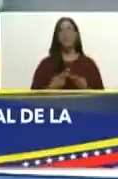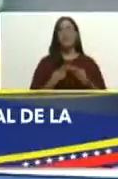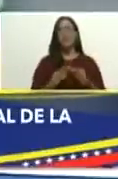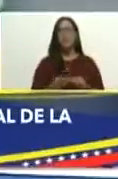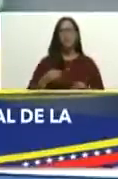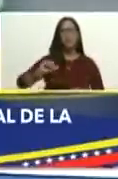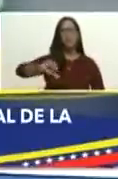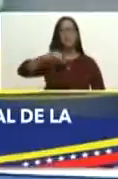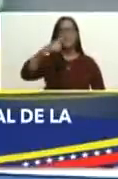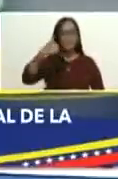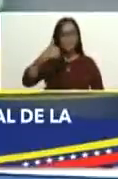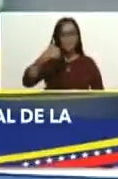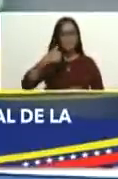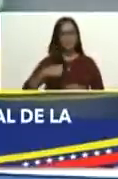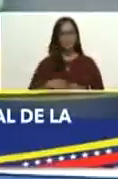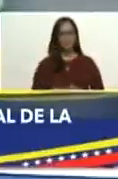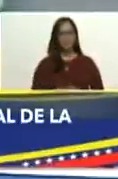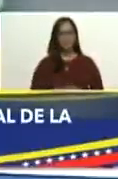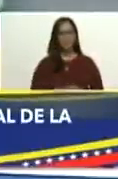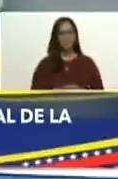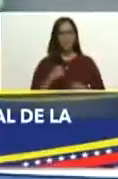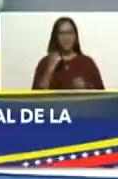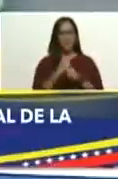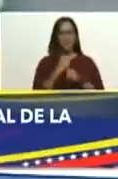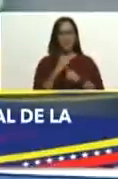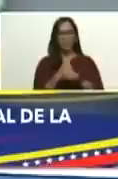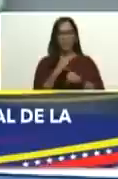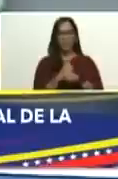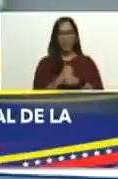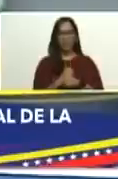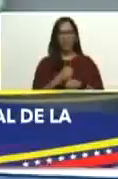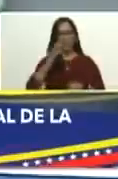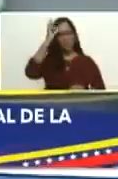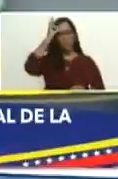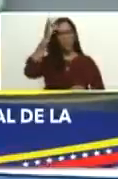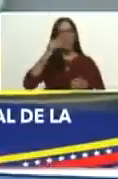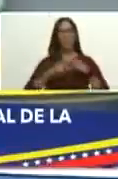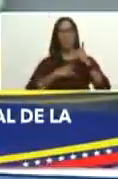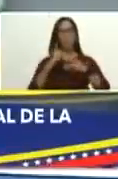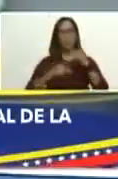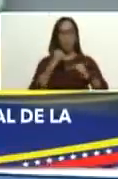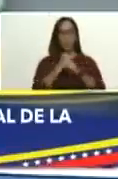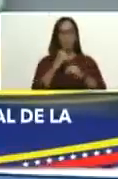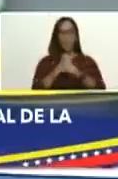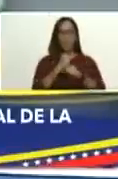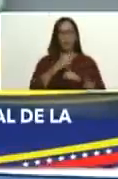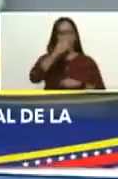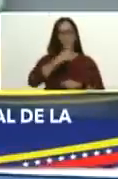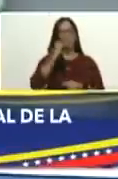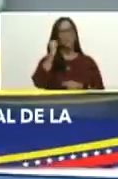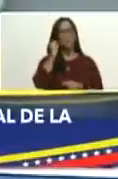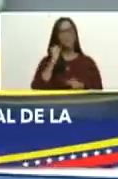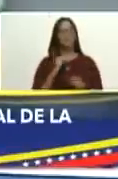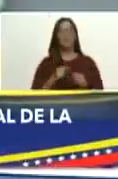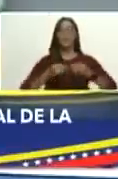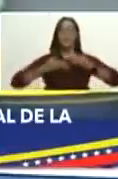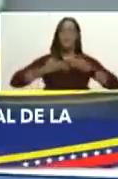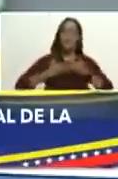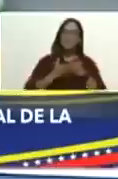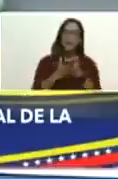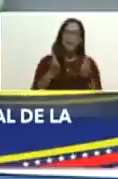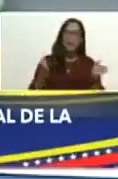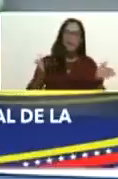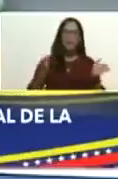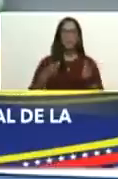máxima de que ese trabajo de los consejos productivos de trabajadores y trabajadoras vaya abriéndole